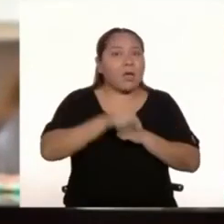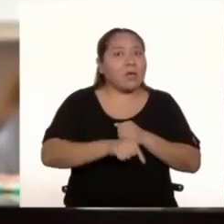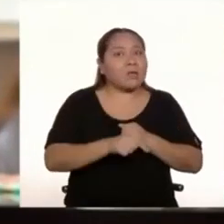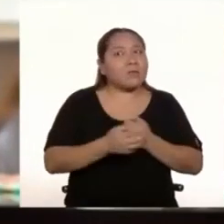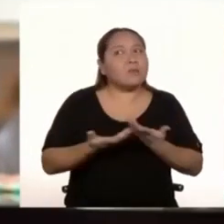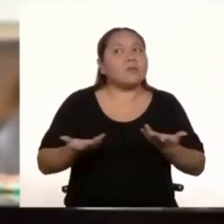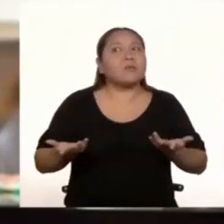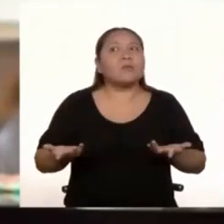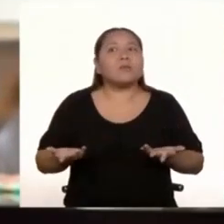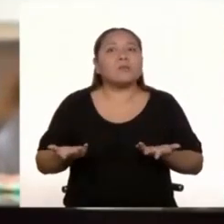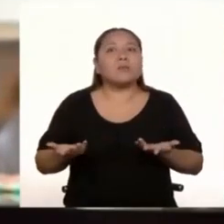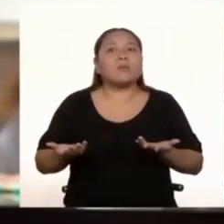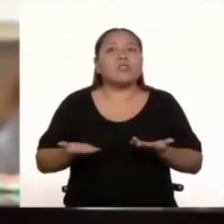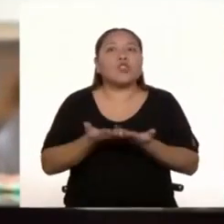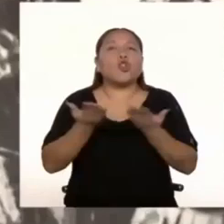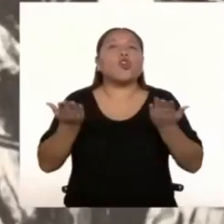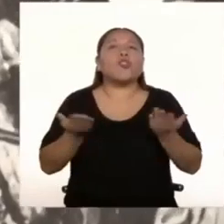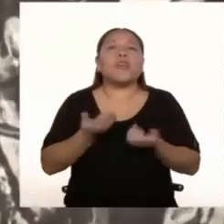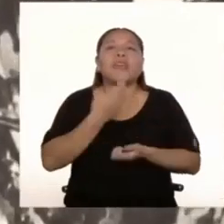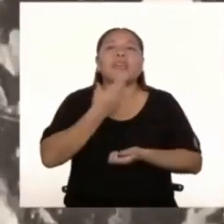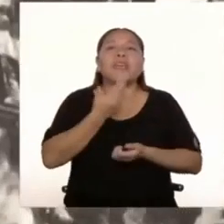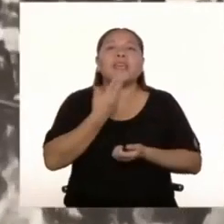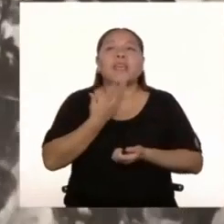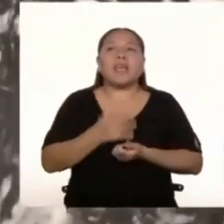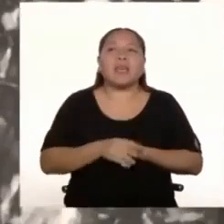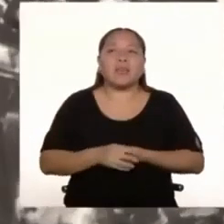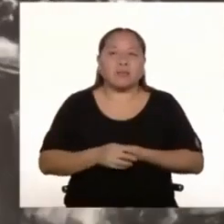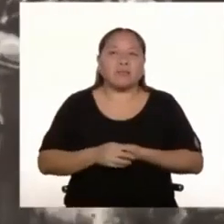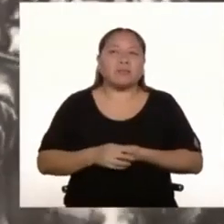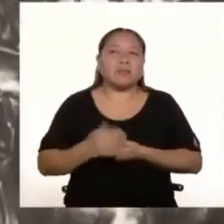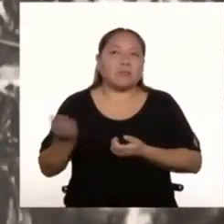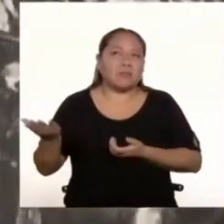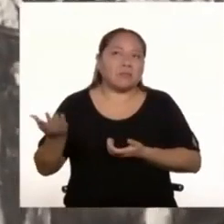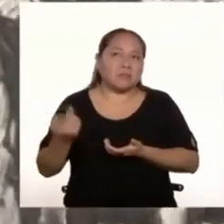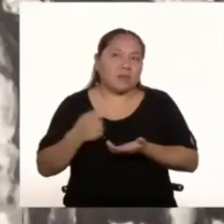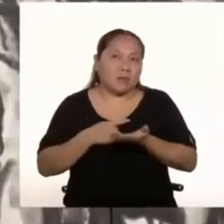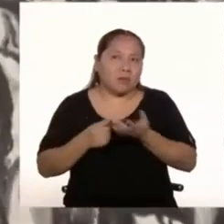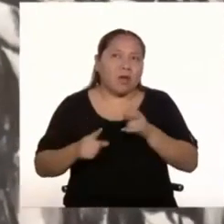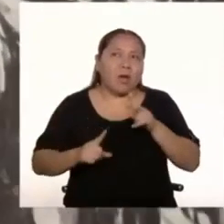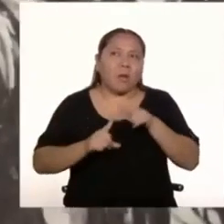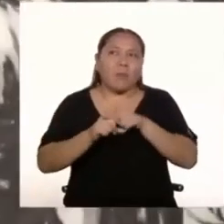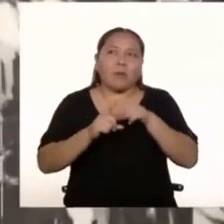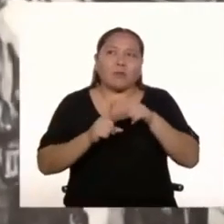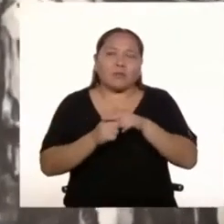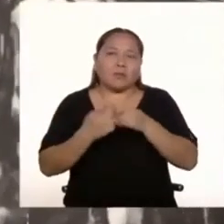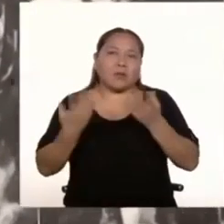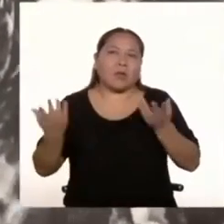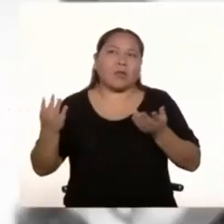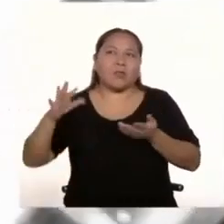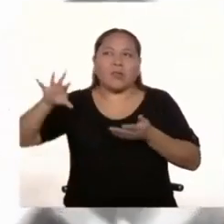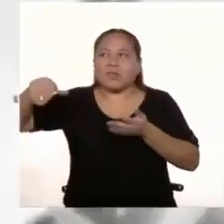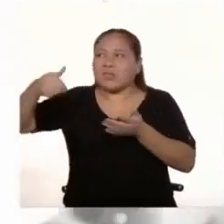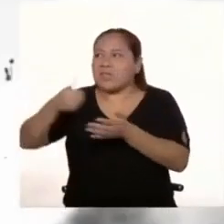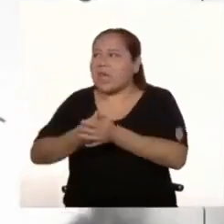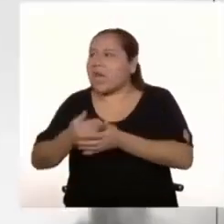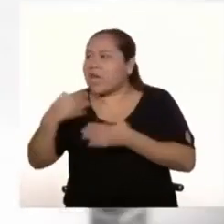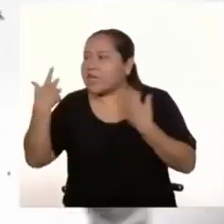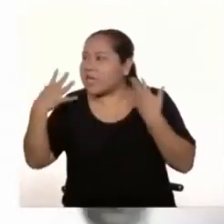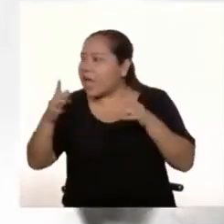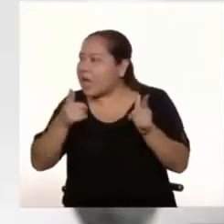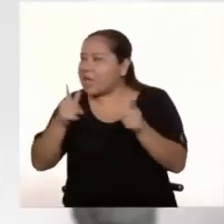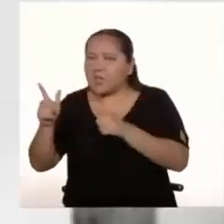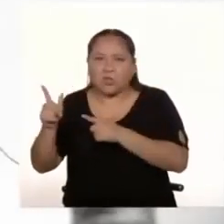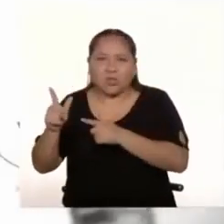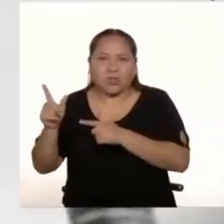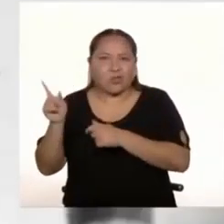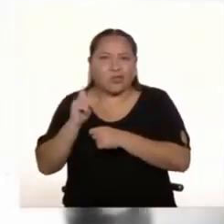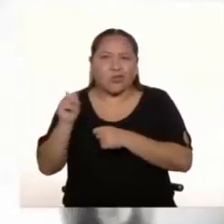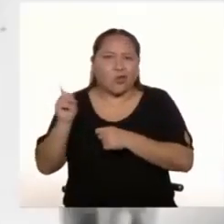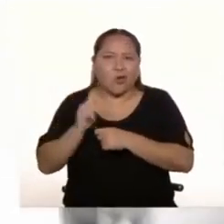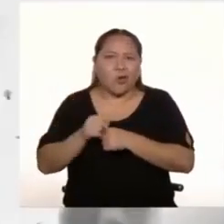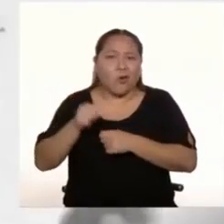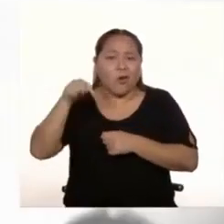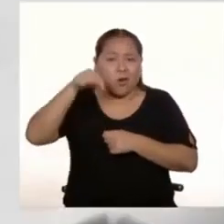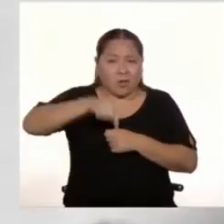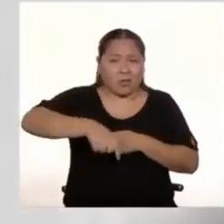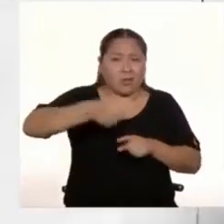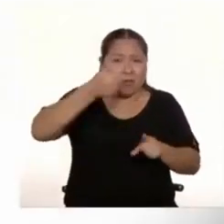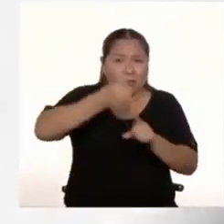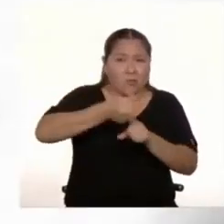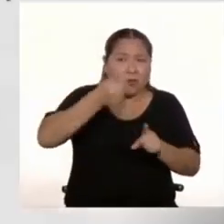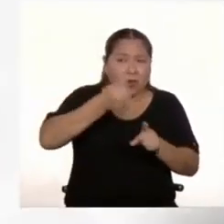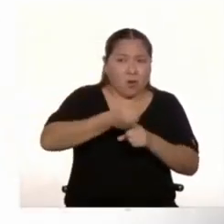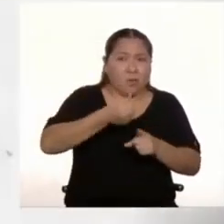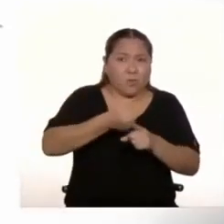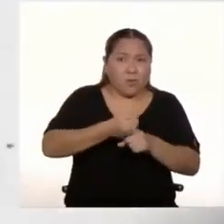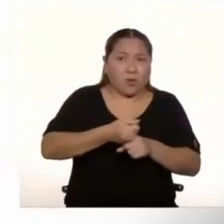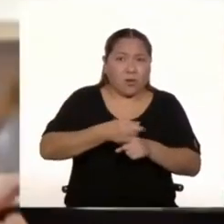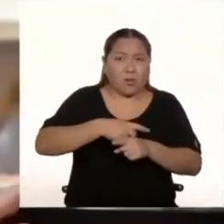sacarlo digamos, en la discusión, ¿no? Porque pareciera ser que llegan ellos con todo. Y yo creo que sin los recursos de esta especie de